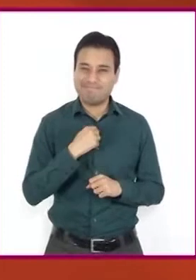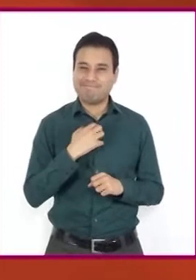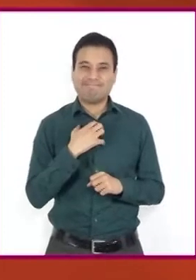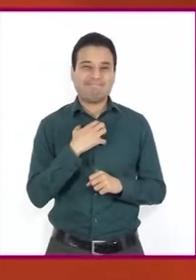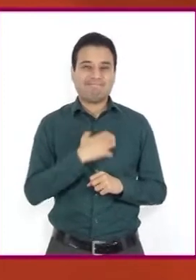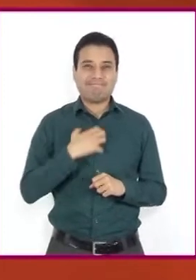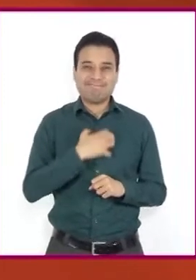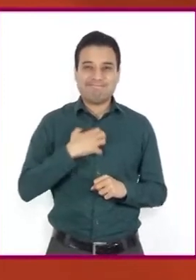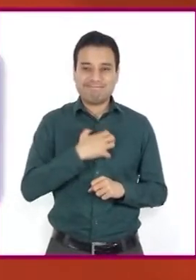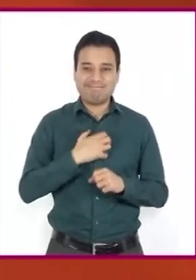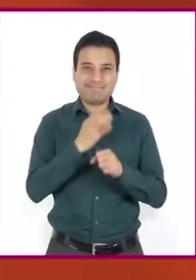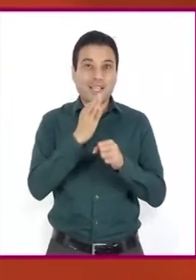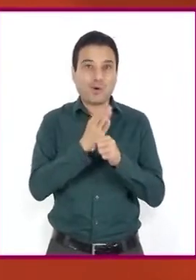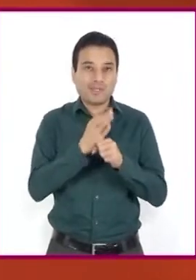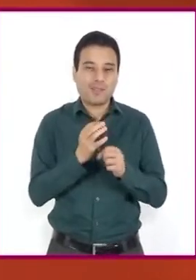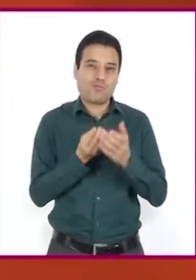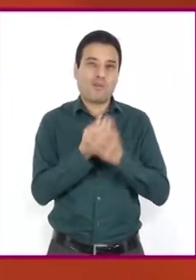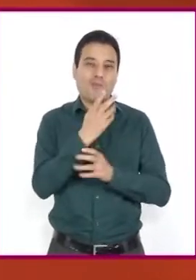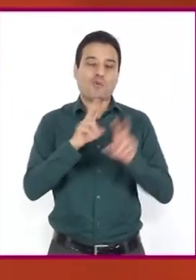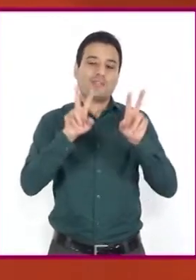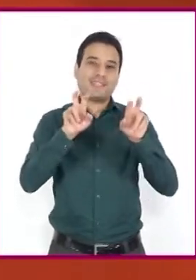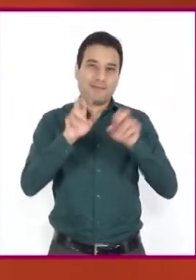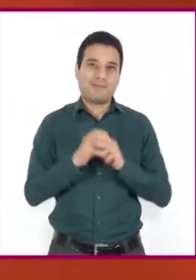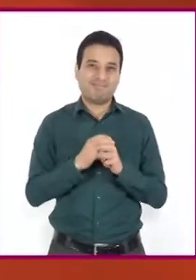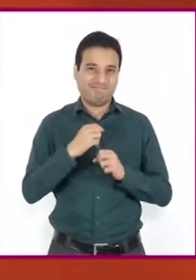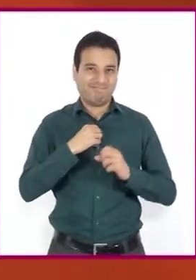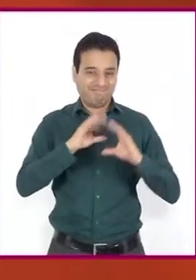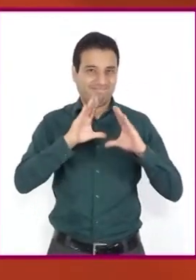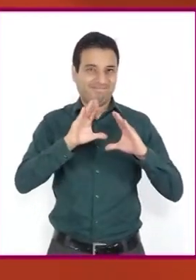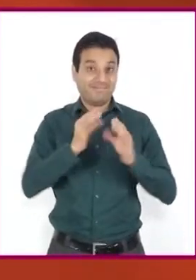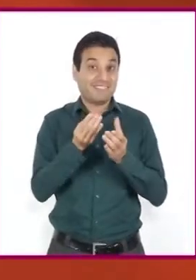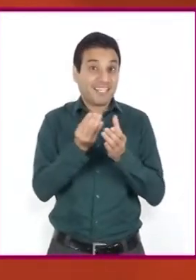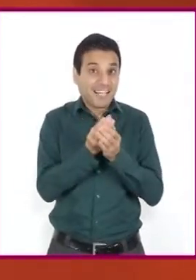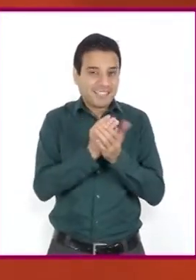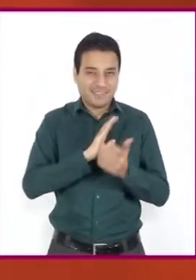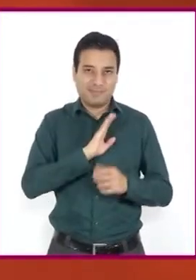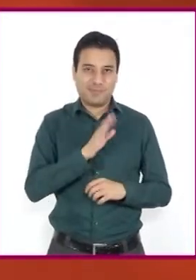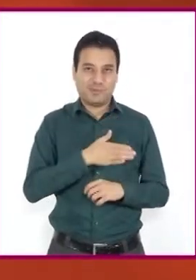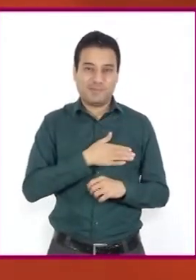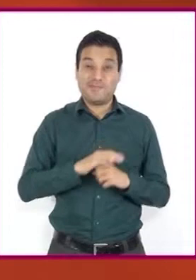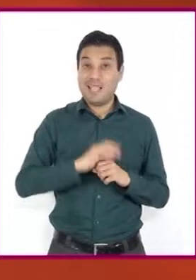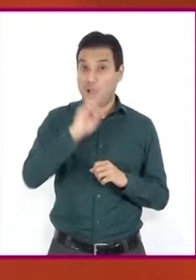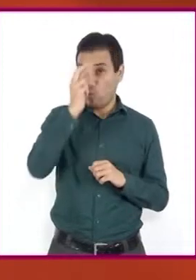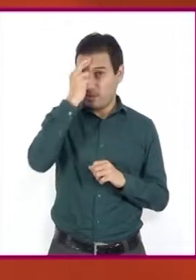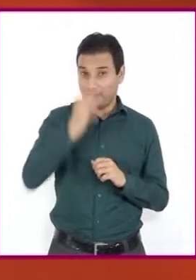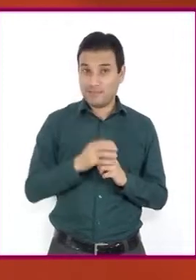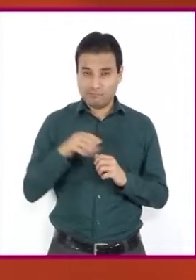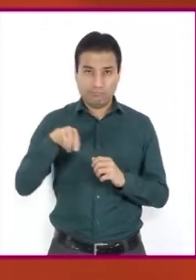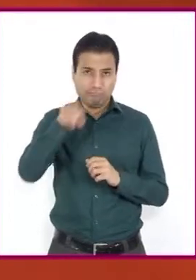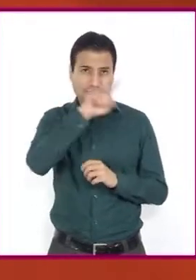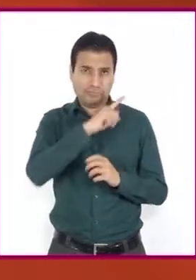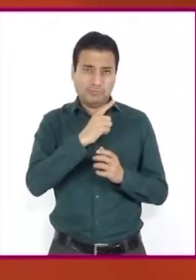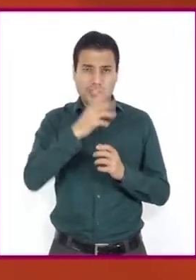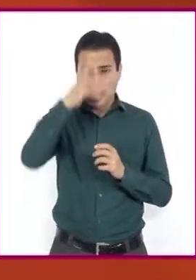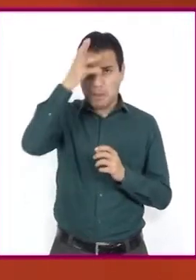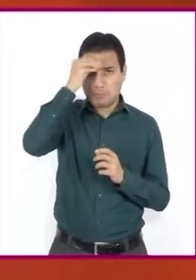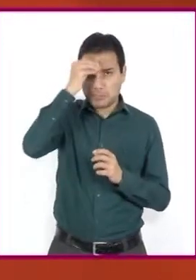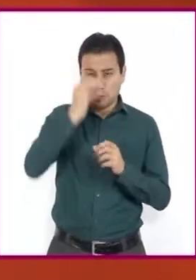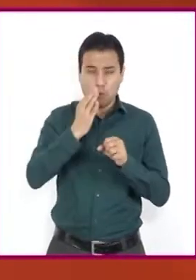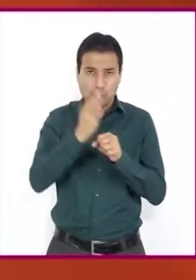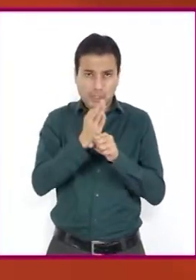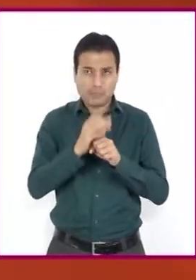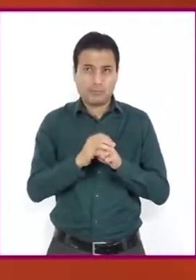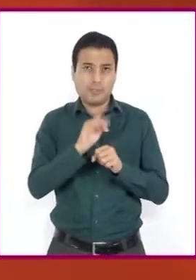de compartir un contenido más de la asignatura de lengua materna. Recuerden que para complementar su aprendizaje